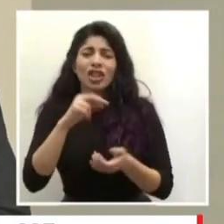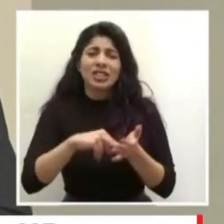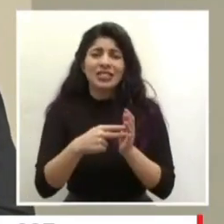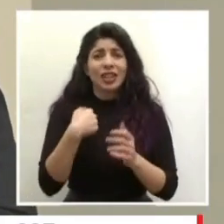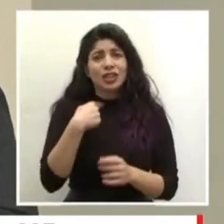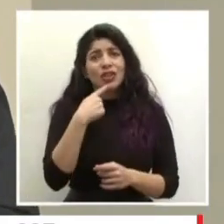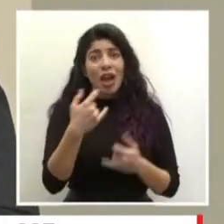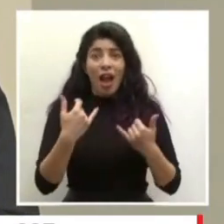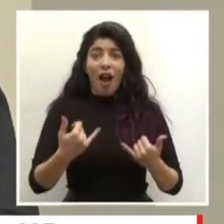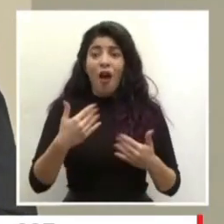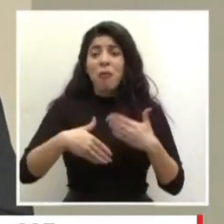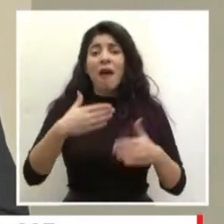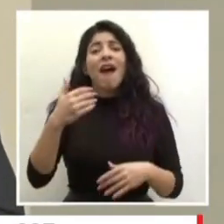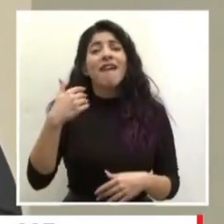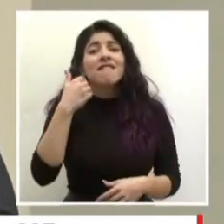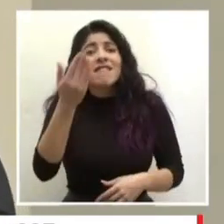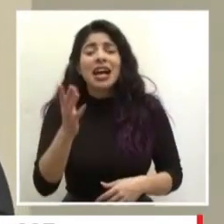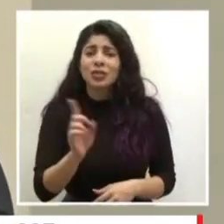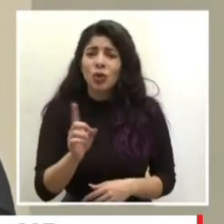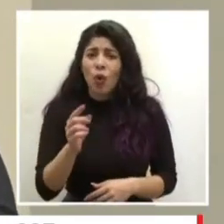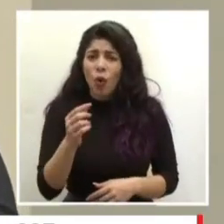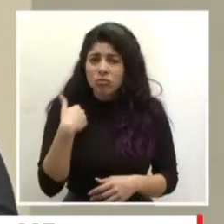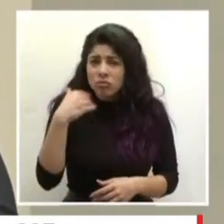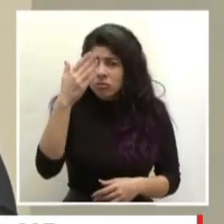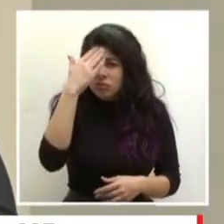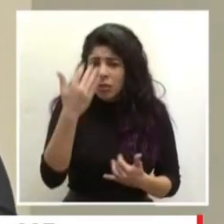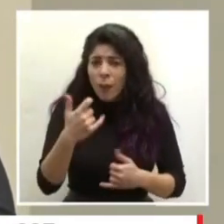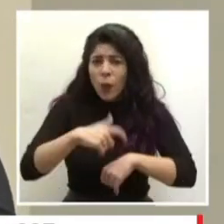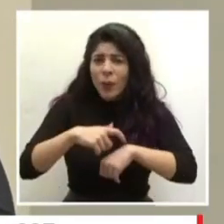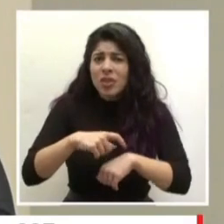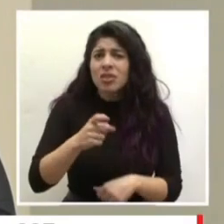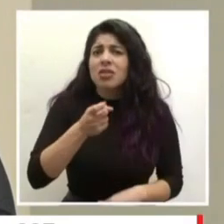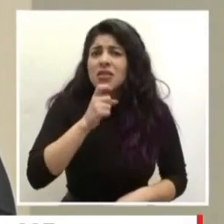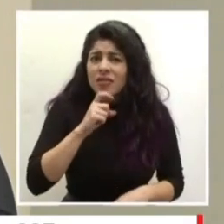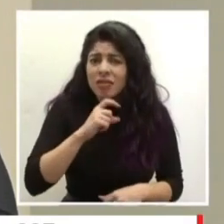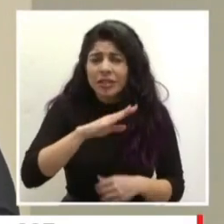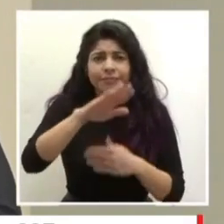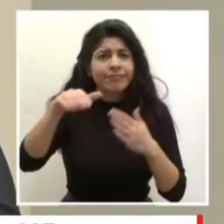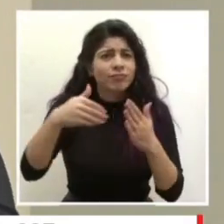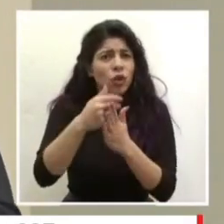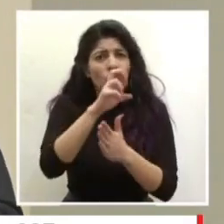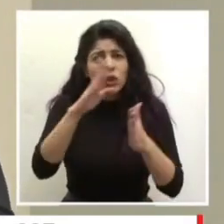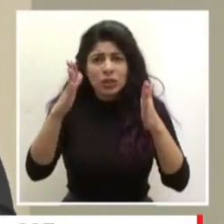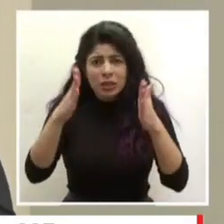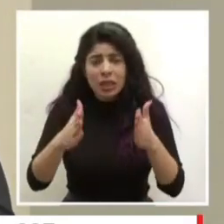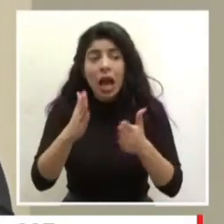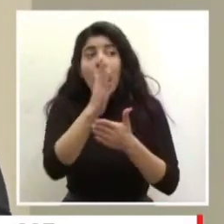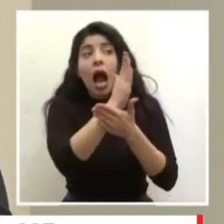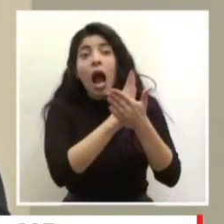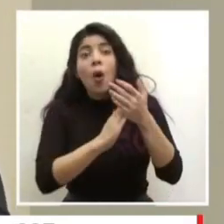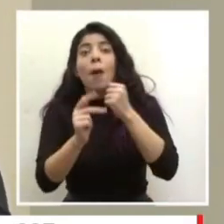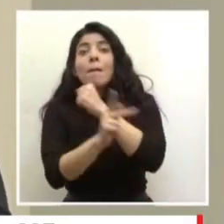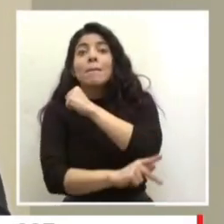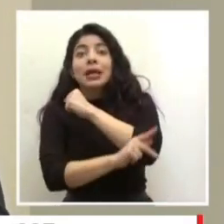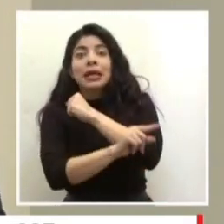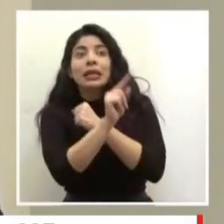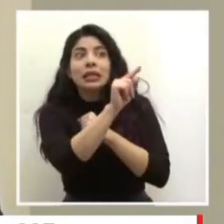un momento fácil, es un momento difícil para los costarricenses. Hay países que en